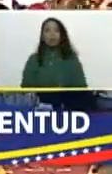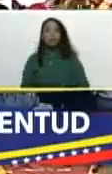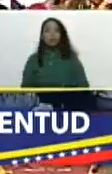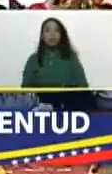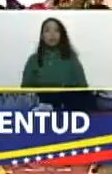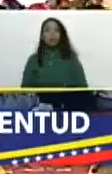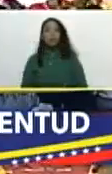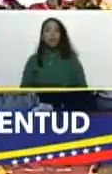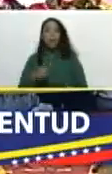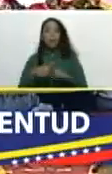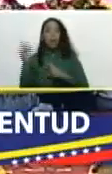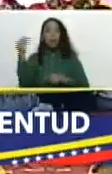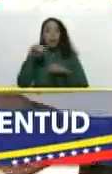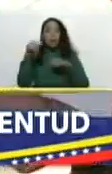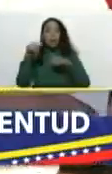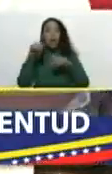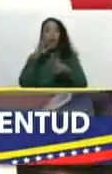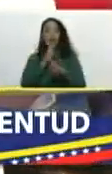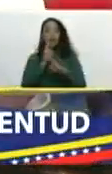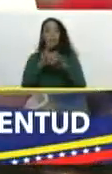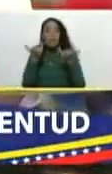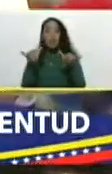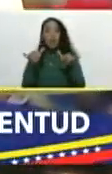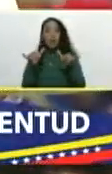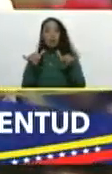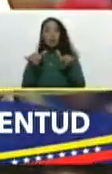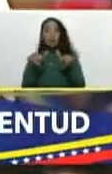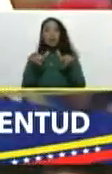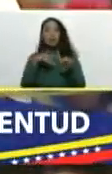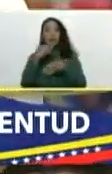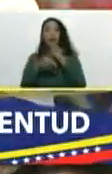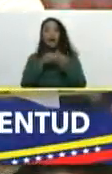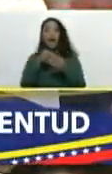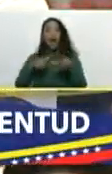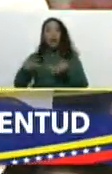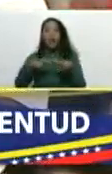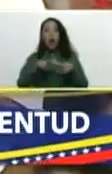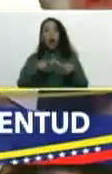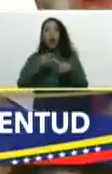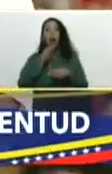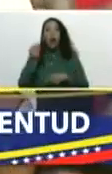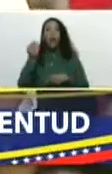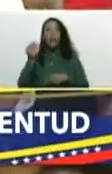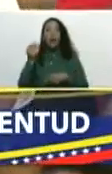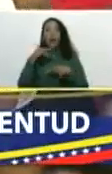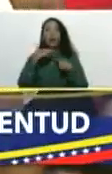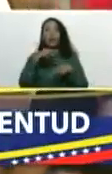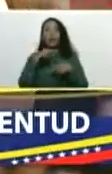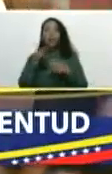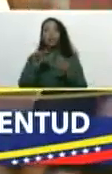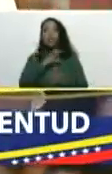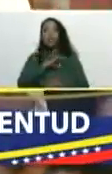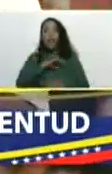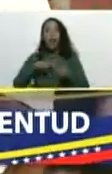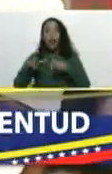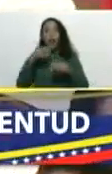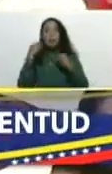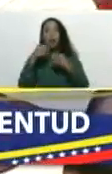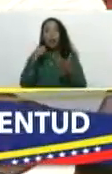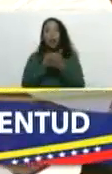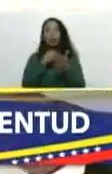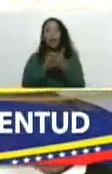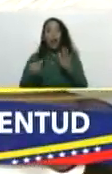Pero además de eso, que desde esta misma red sea el espacio para atender a los jóvenes en vulnerabilidad social, que sea el espacio para luchar contra la